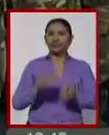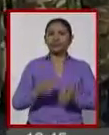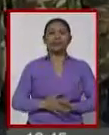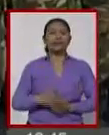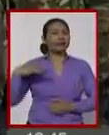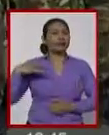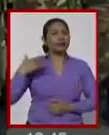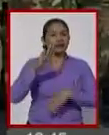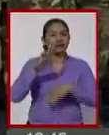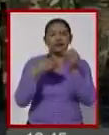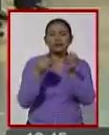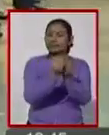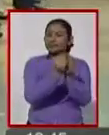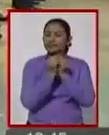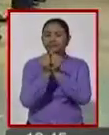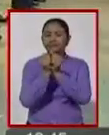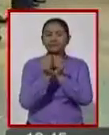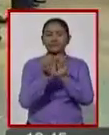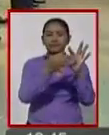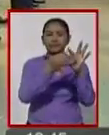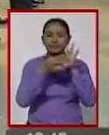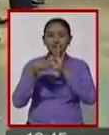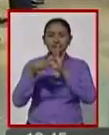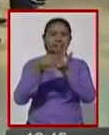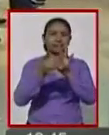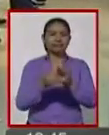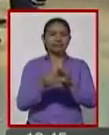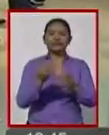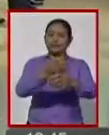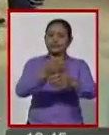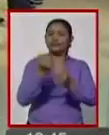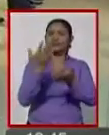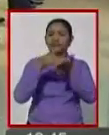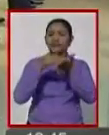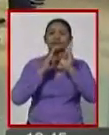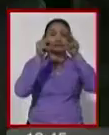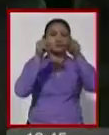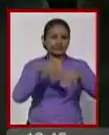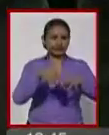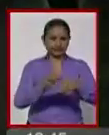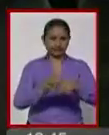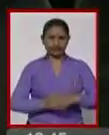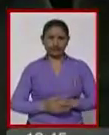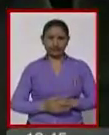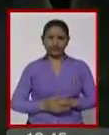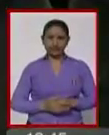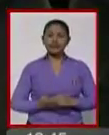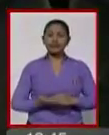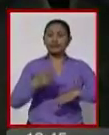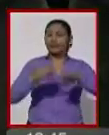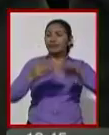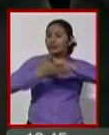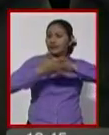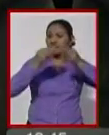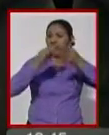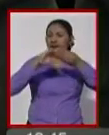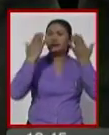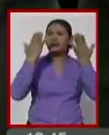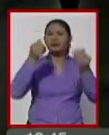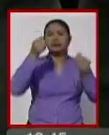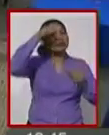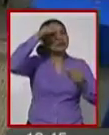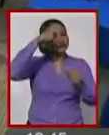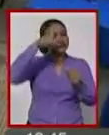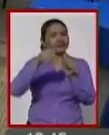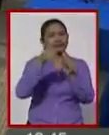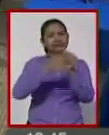es el sentimiento que nos une de recuperar nuestro mar. Y este momento histórico en el cual